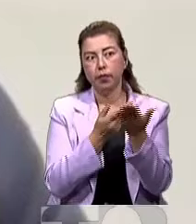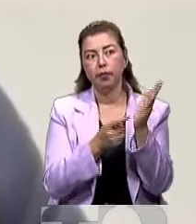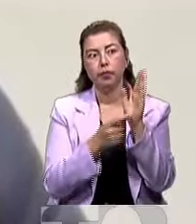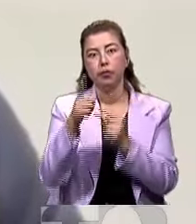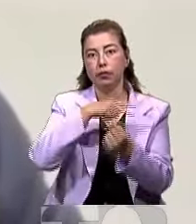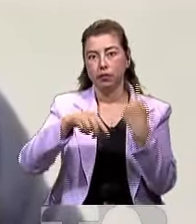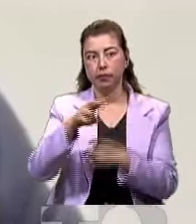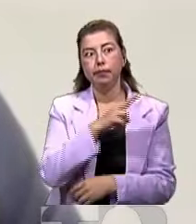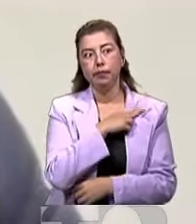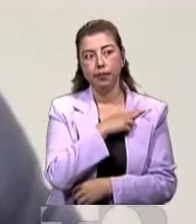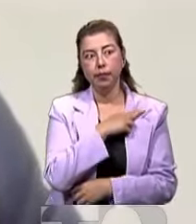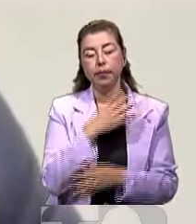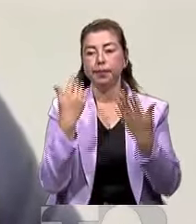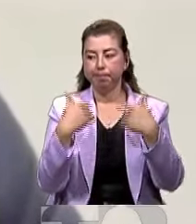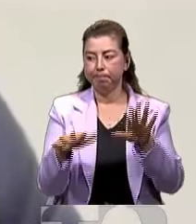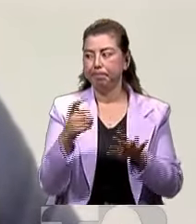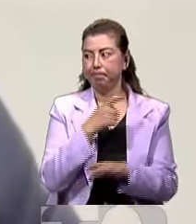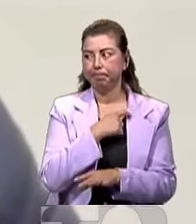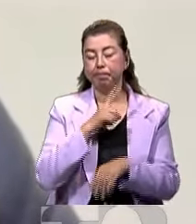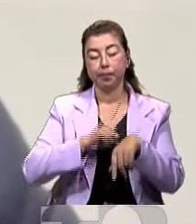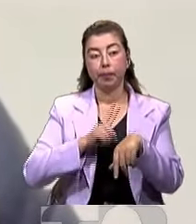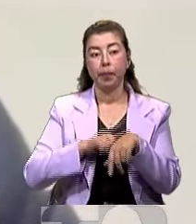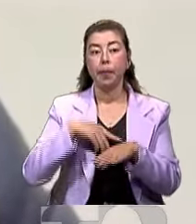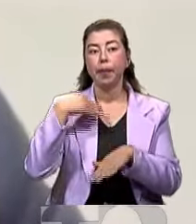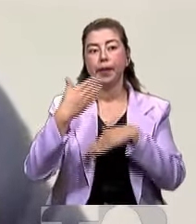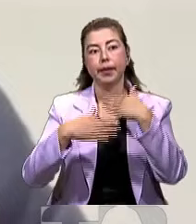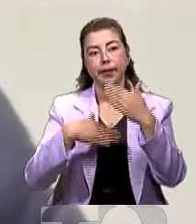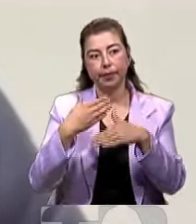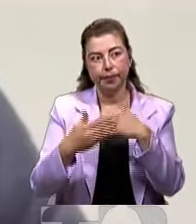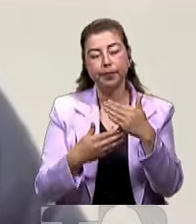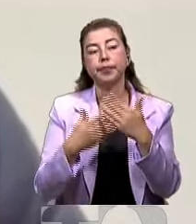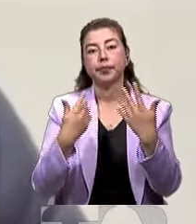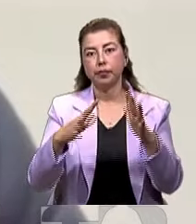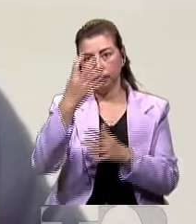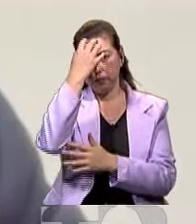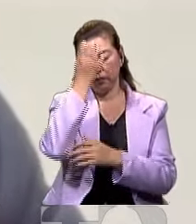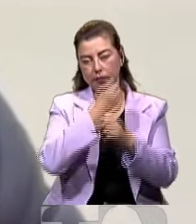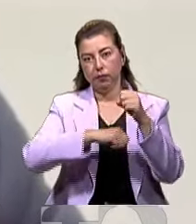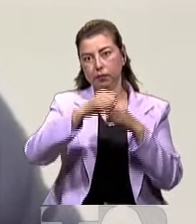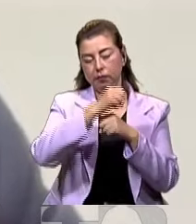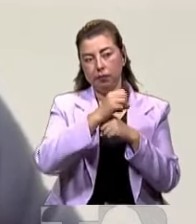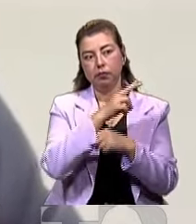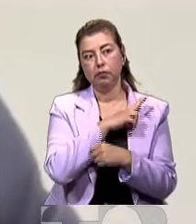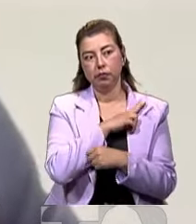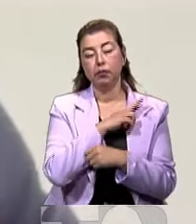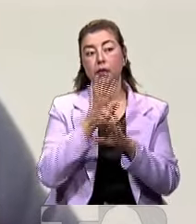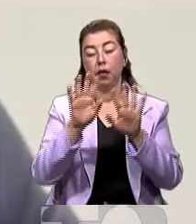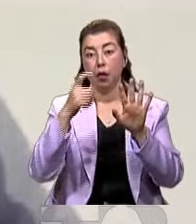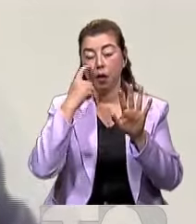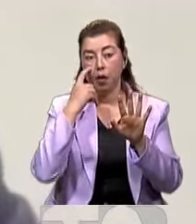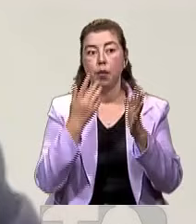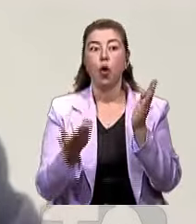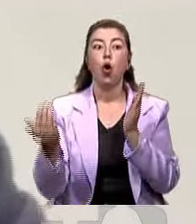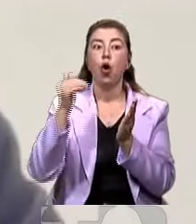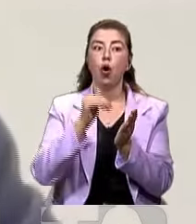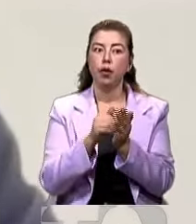De que ha transcurrido el tiempo que le dio el Consejo de Educación Superior y la Universidad Central de Ecuador no ha convocado a elecciones.